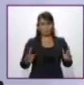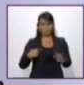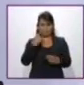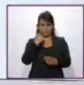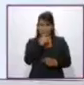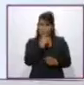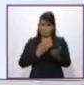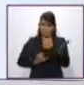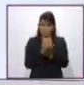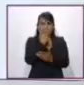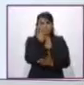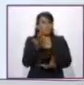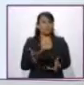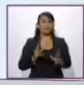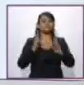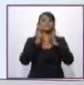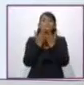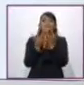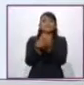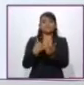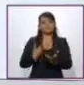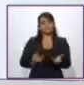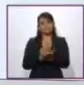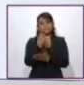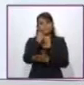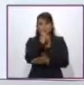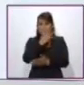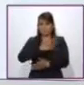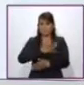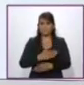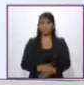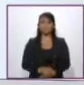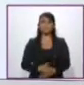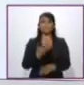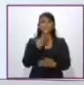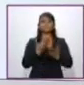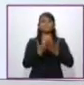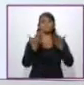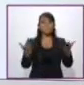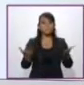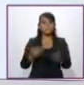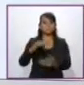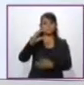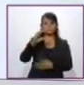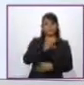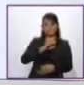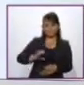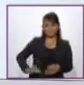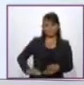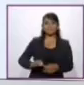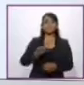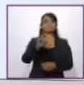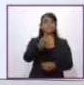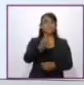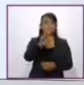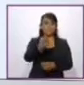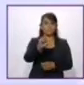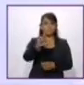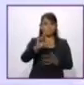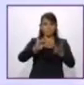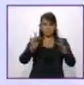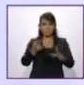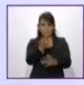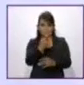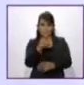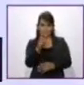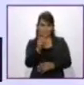gana. Gracias, gracias, candidata. Ahora escuchemos al candidato Miguel Nava Alvarado de Redes Sociales Progresistas. Corre su tiempo.